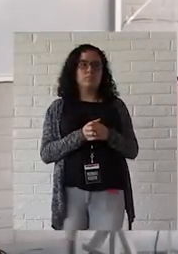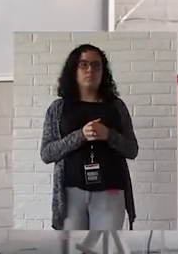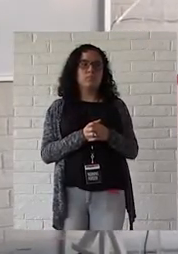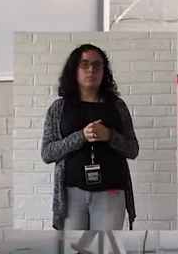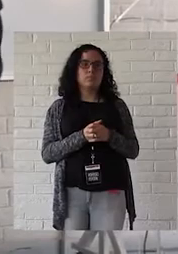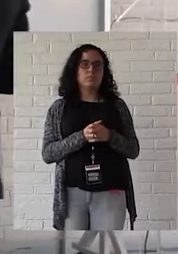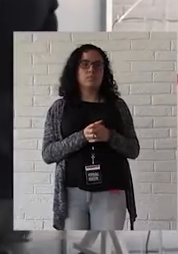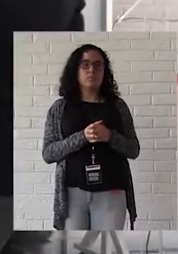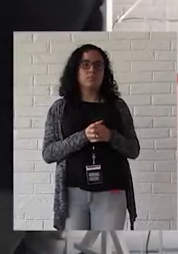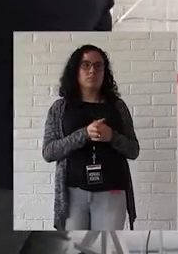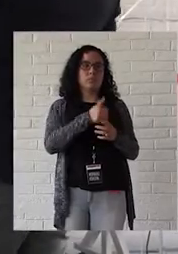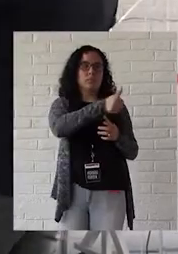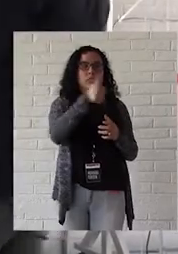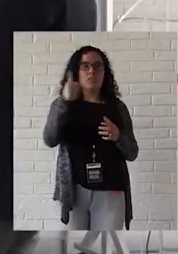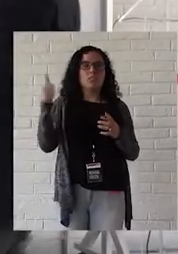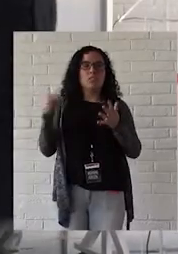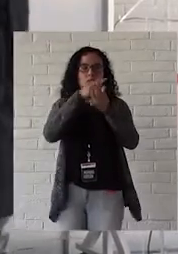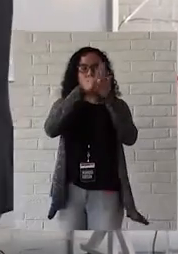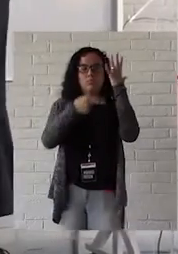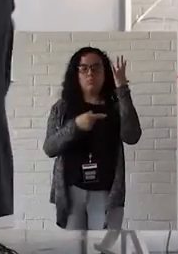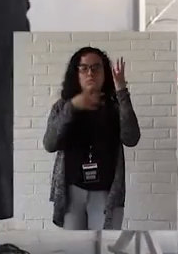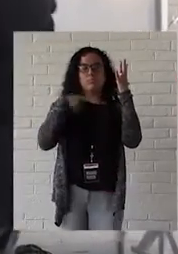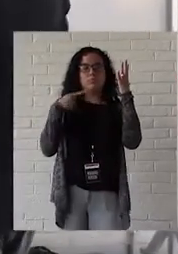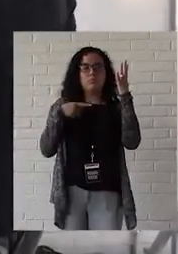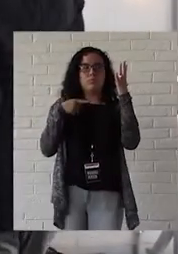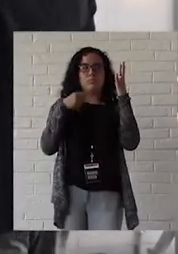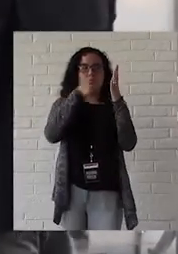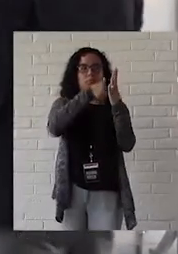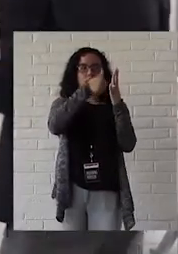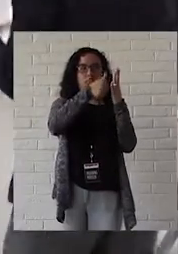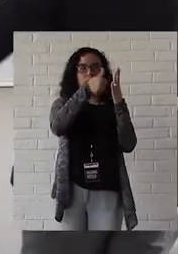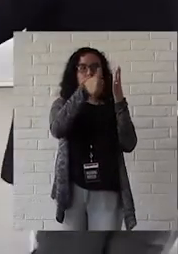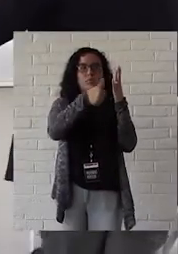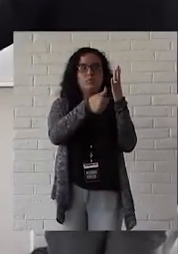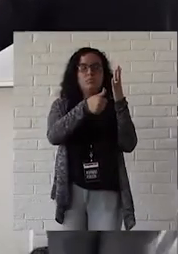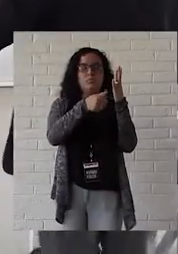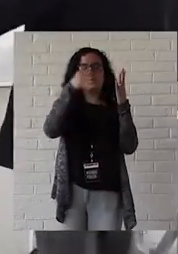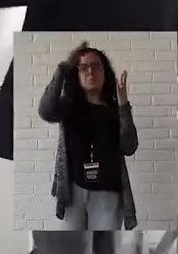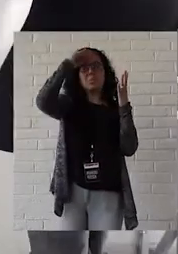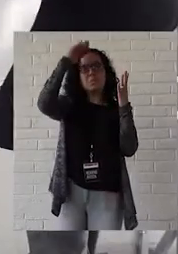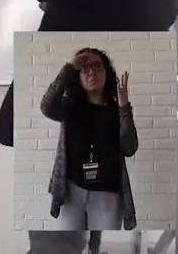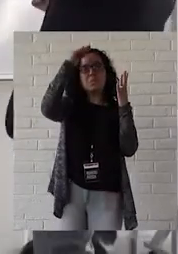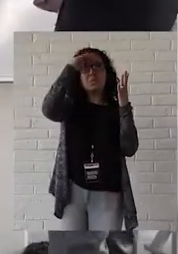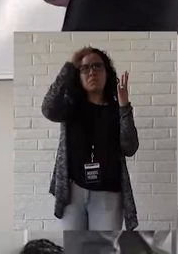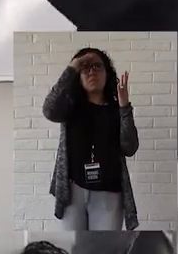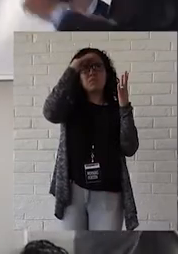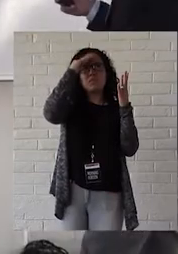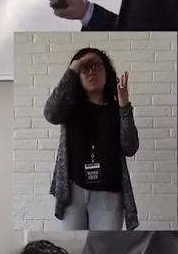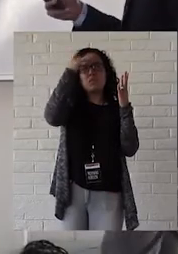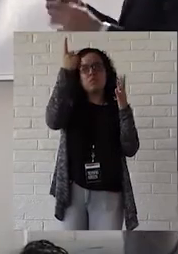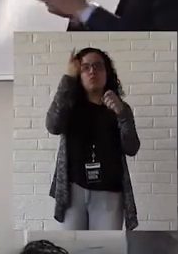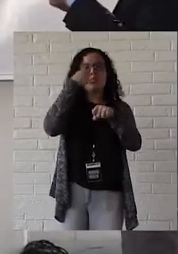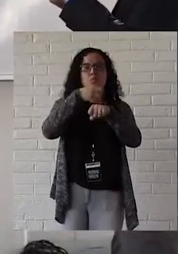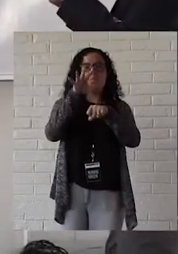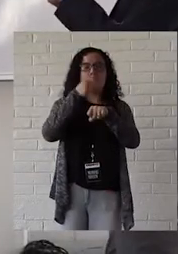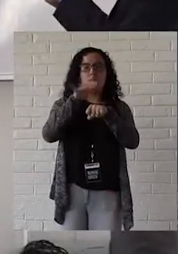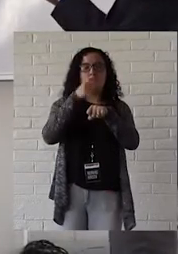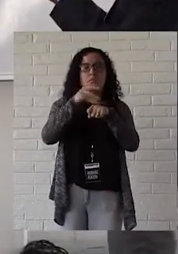Y cada uno de ustedes, 1, 2, 3, 4, 5, muy bien. Cada uno de ustedes empieza a pensar en algún número de 2 dígitos en este momento.